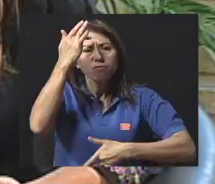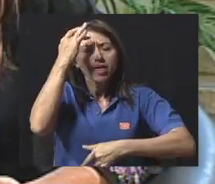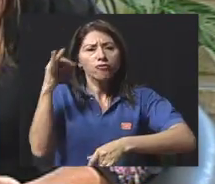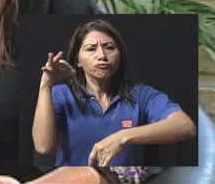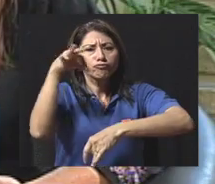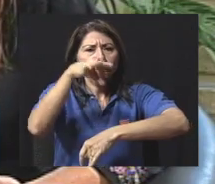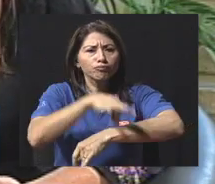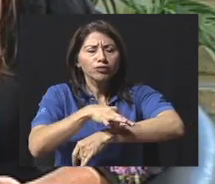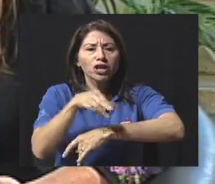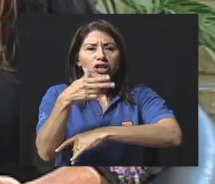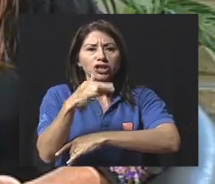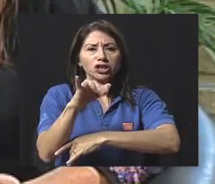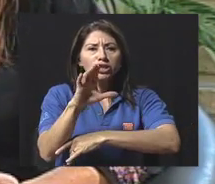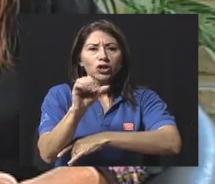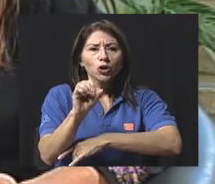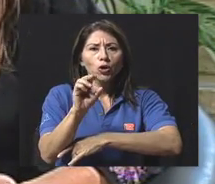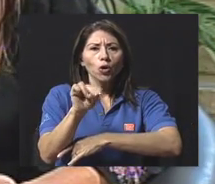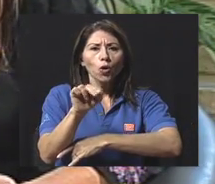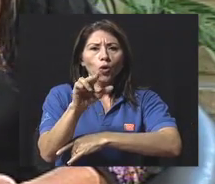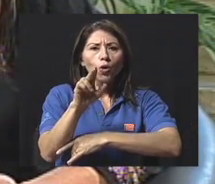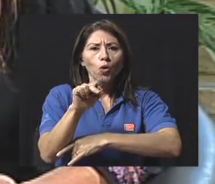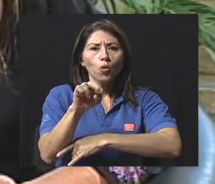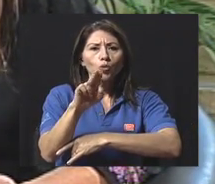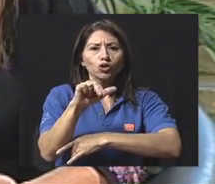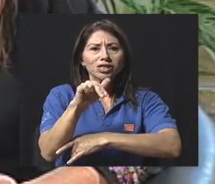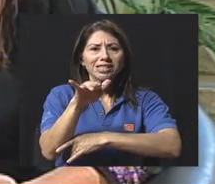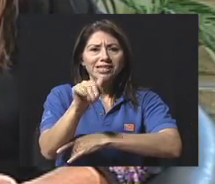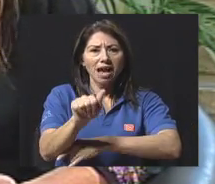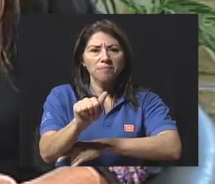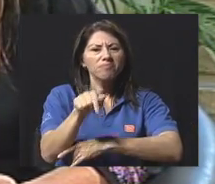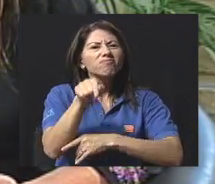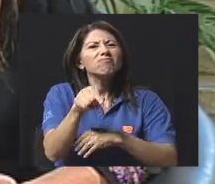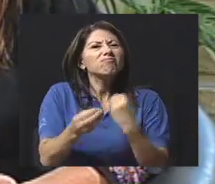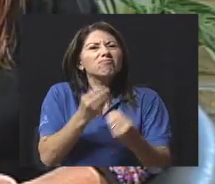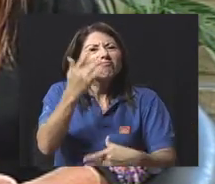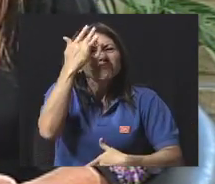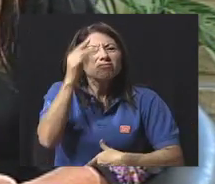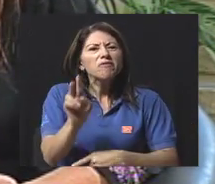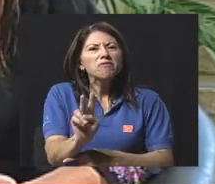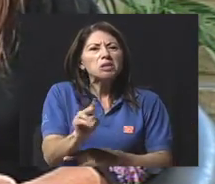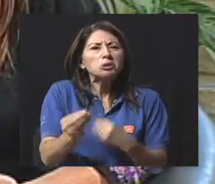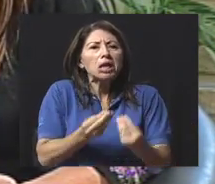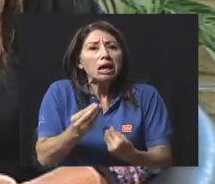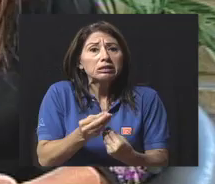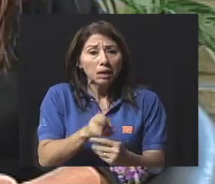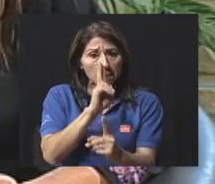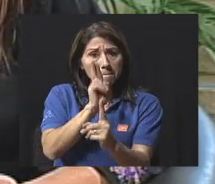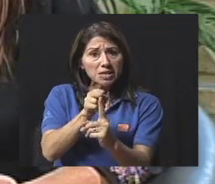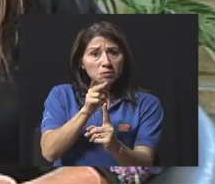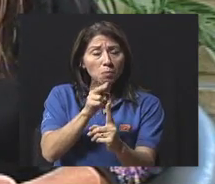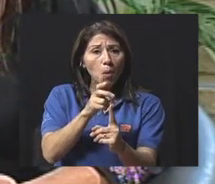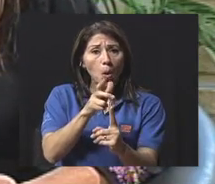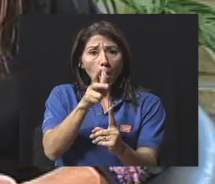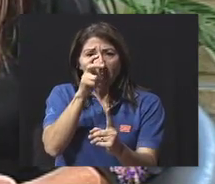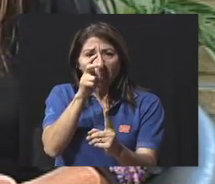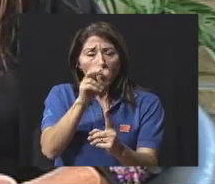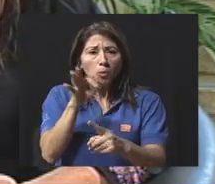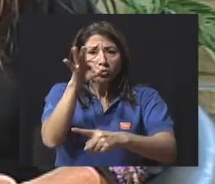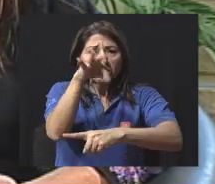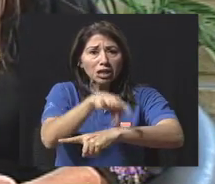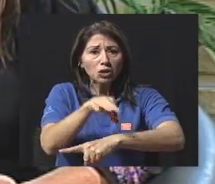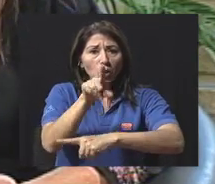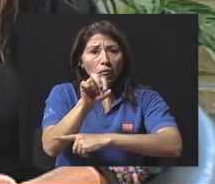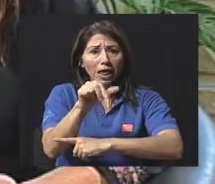este virus cómo se transmite Cómo podemos hacer desde nuestros hogares para poder evitar es el mismo mosquito del dengue en fin de eso vamos a ir aprend